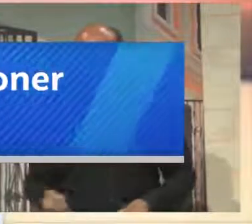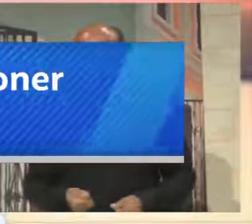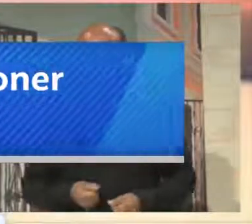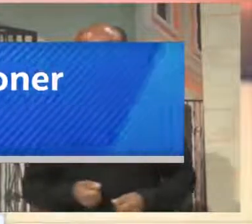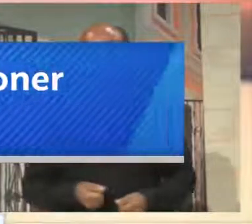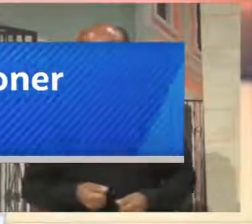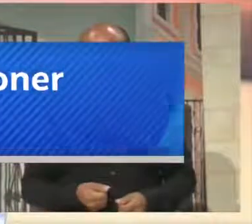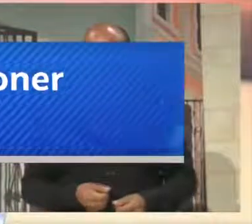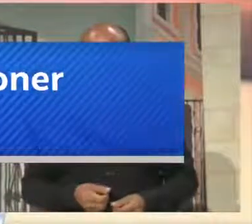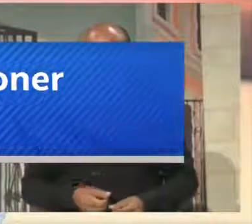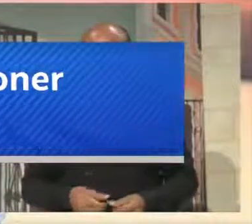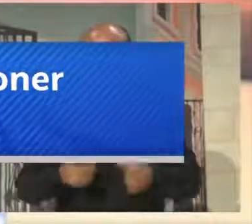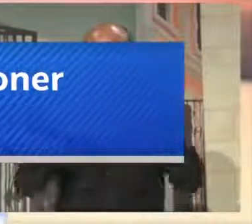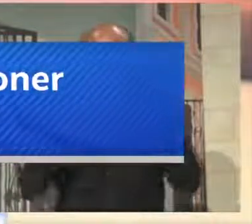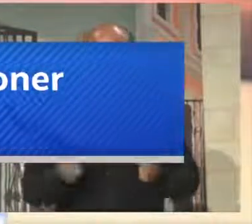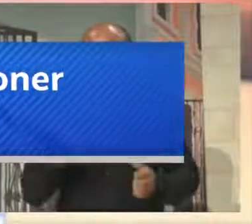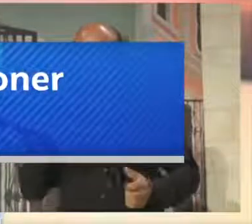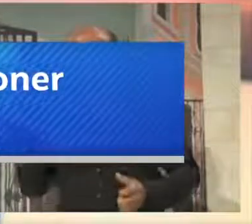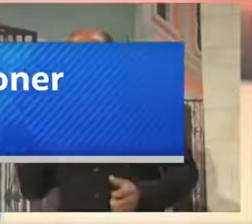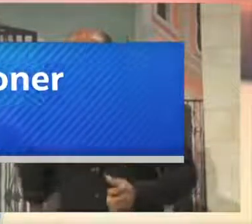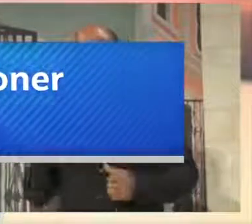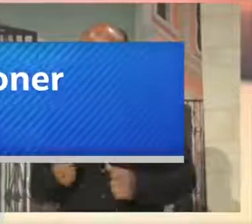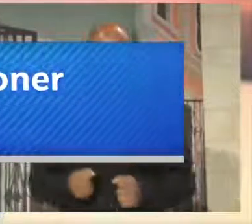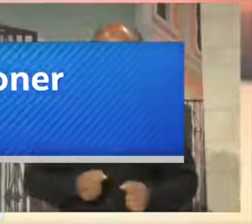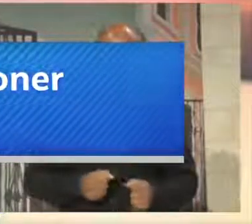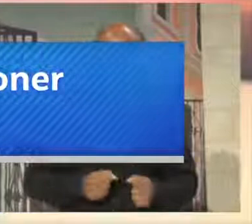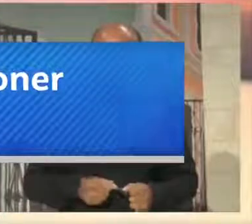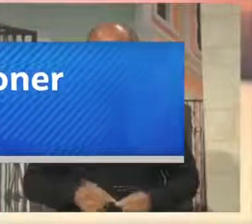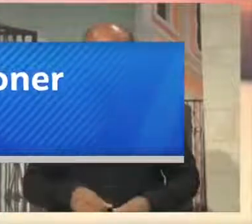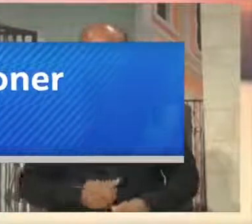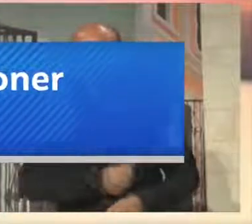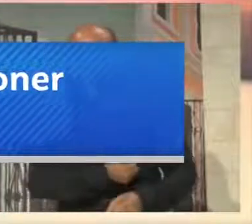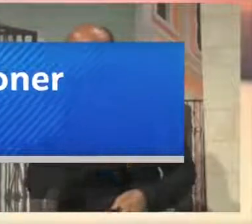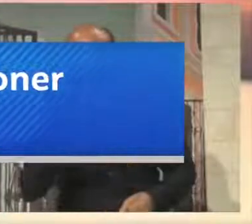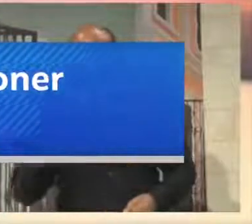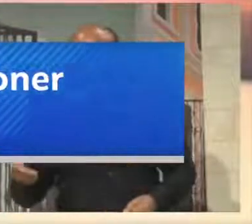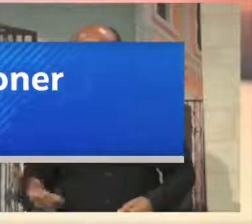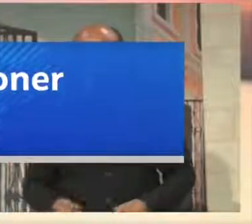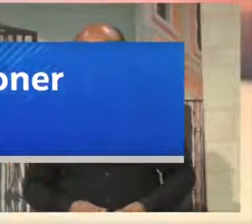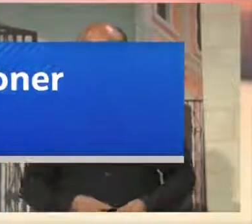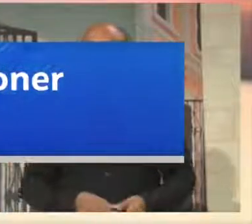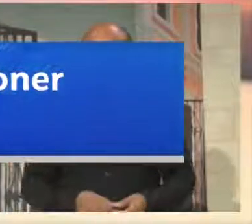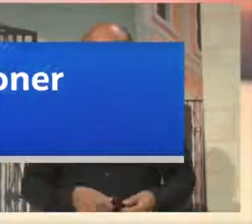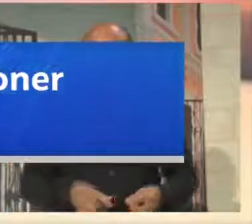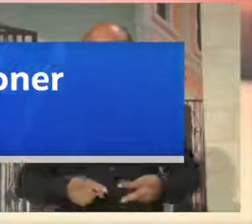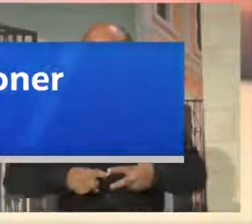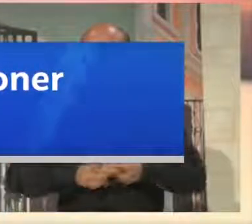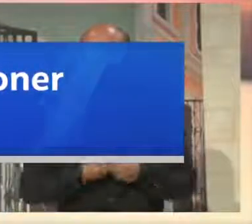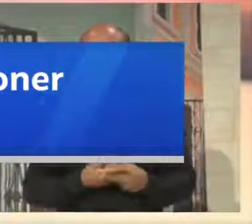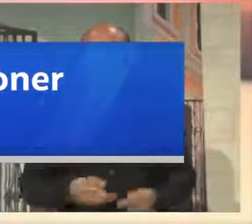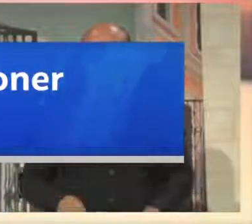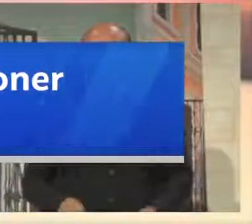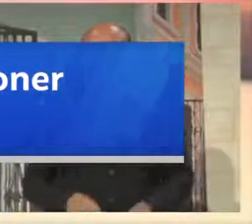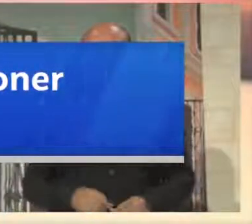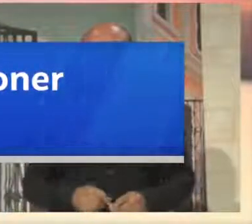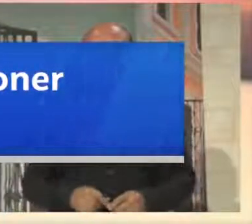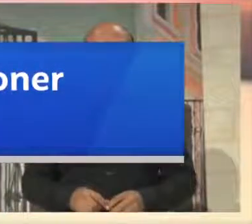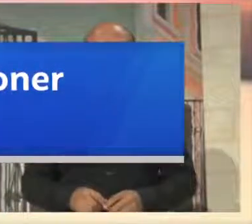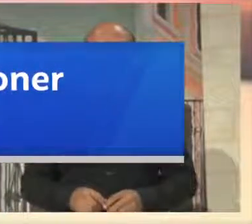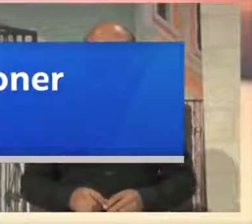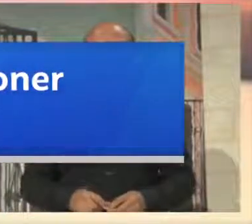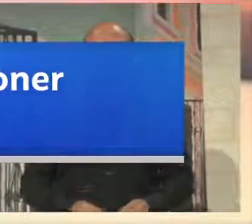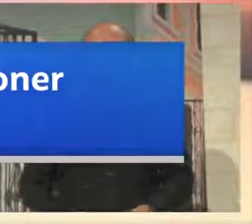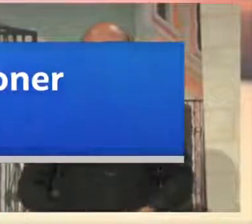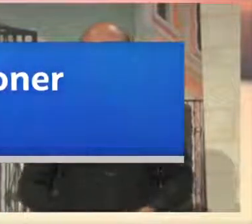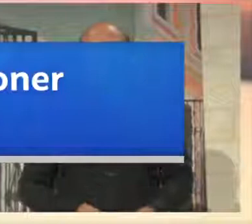estaban cuando llegamos, y otros se han ido creando y adaptando precisamente a las necesidades de estos grupos vulnerables. En el caso de